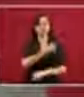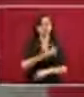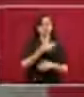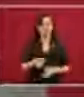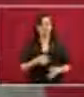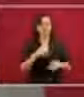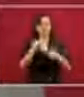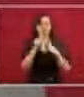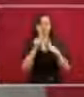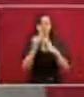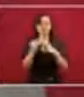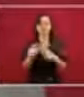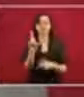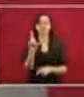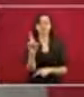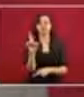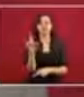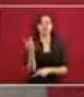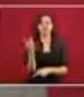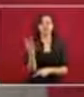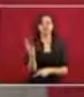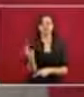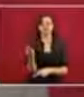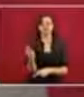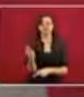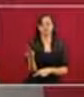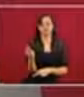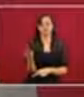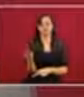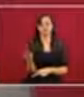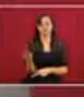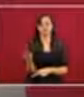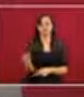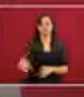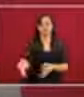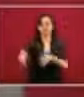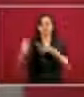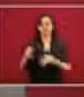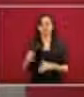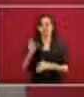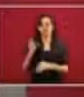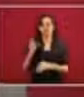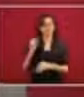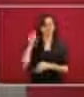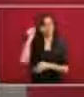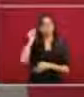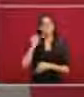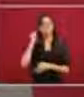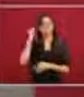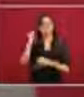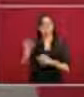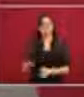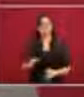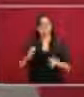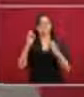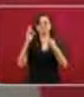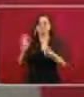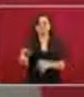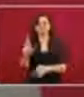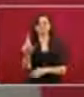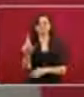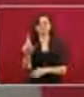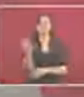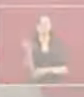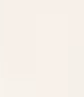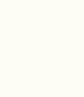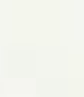extenderla hasta el 30 de mayo. Originalmente estipulada al 30 de abril, ahora se extendería hasta el 30 de